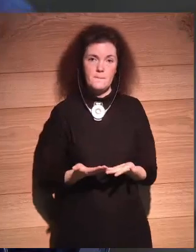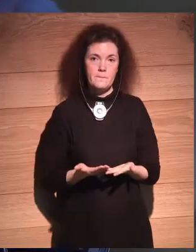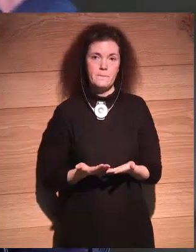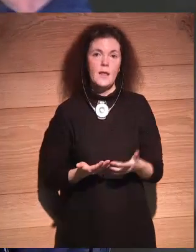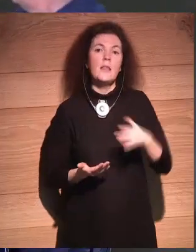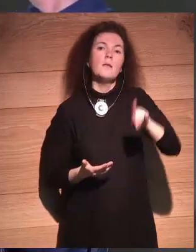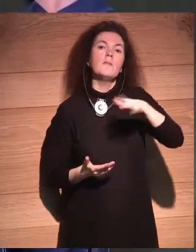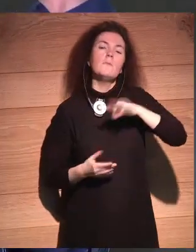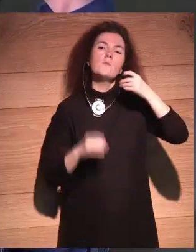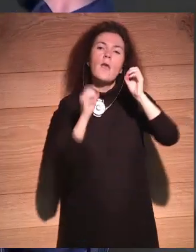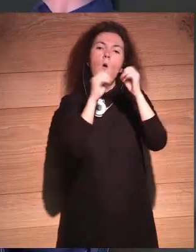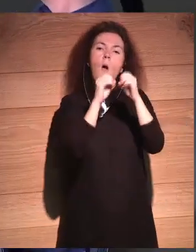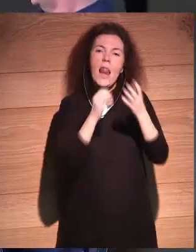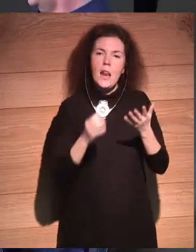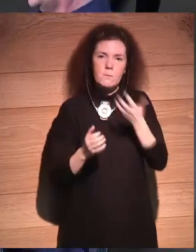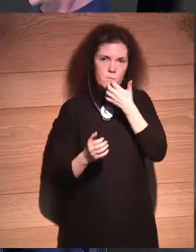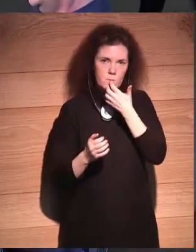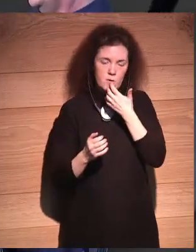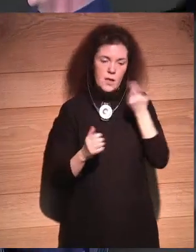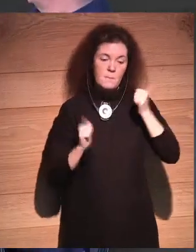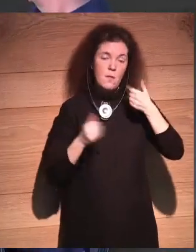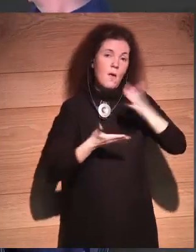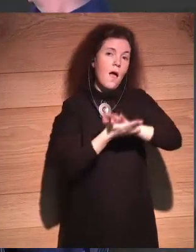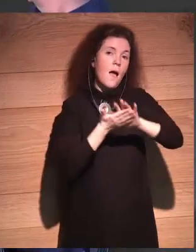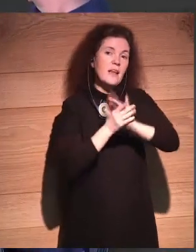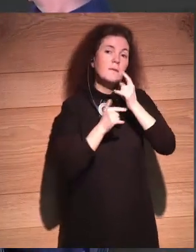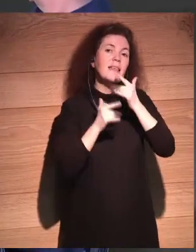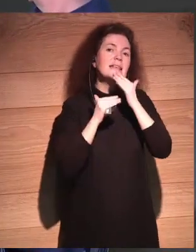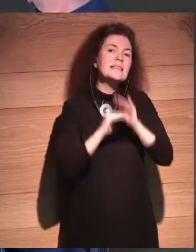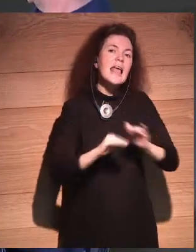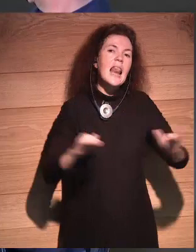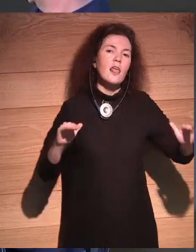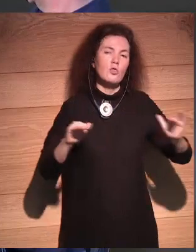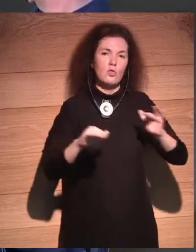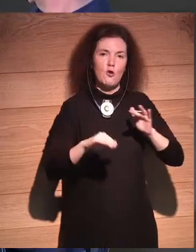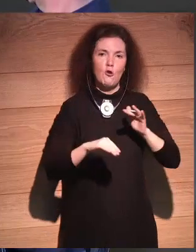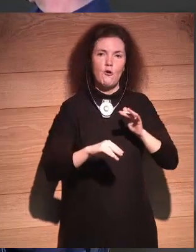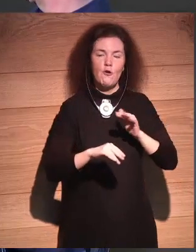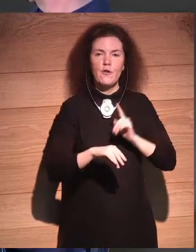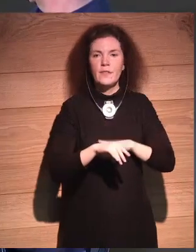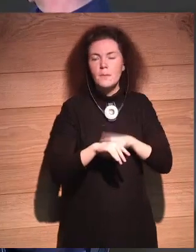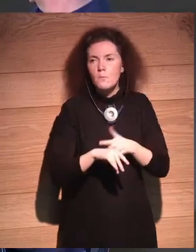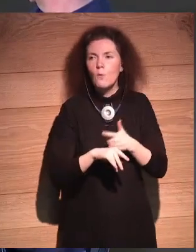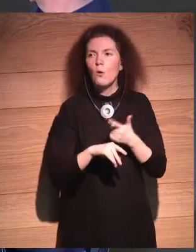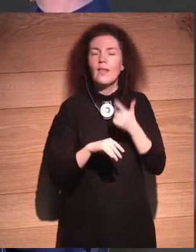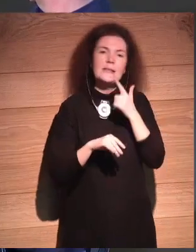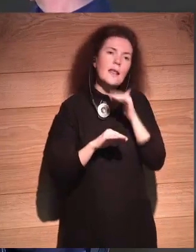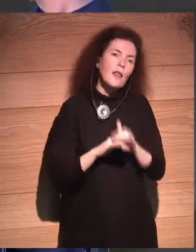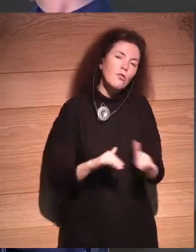Sí, también, por ejemplo, con Google han empezado a hablar también del silencio, del tiempo del silencio.